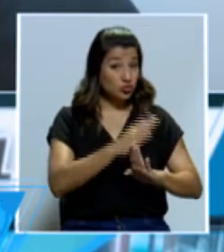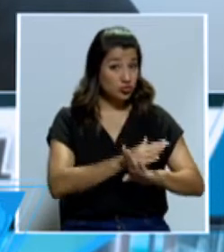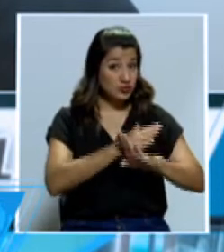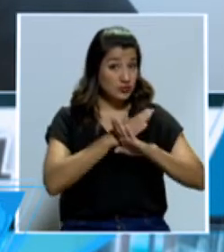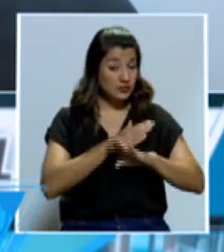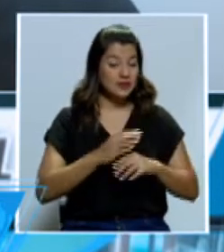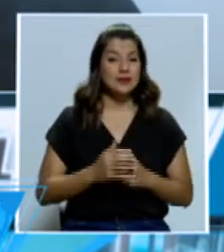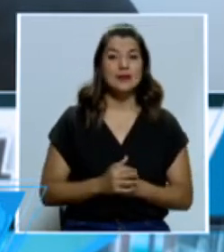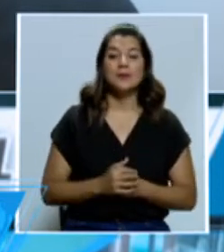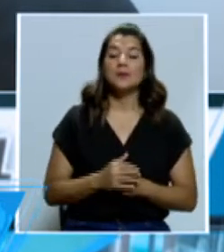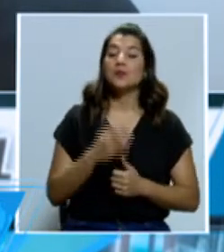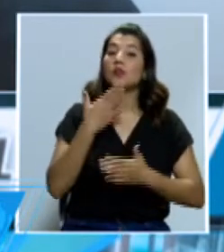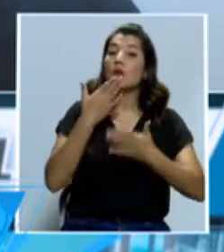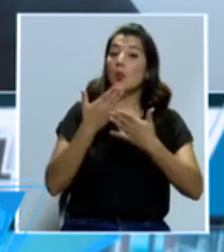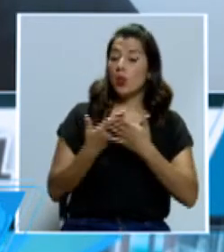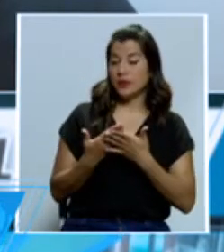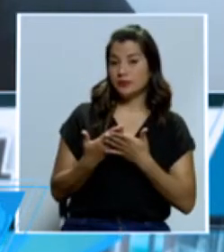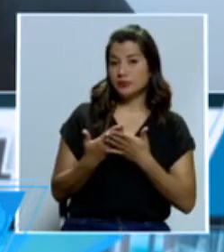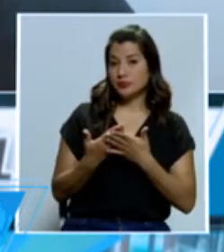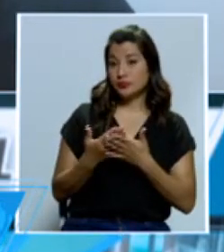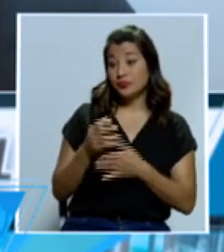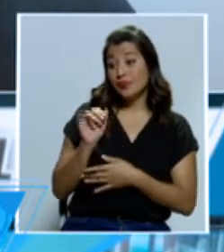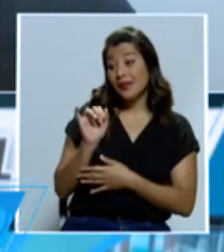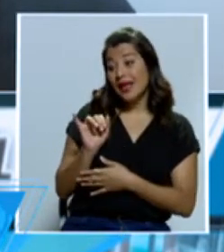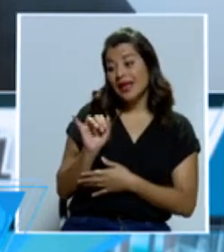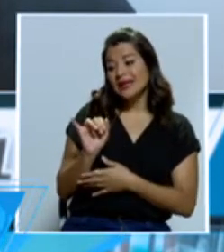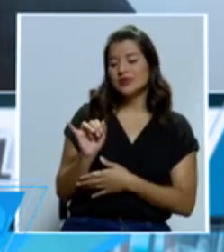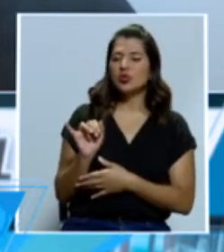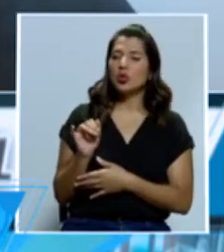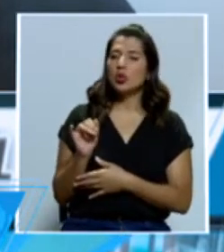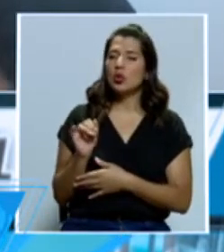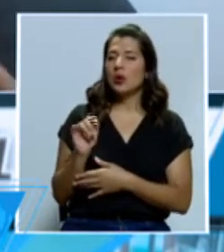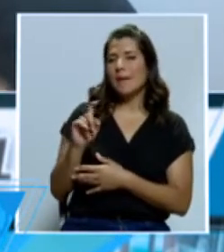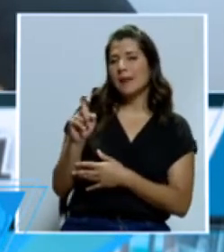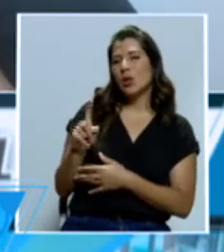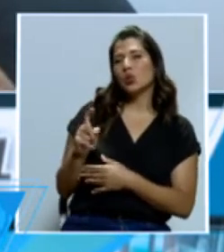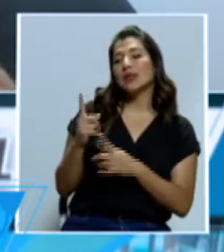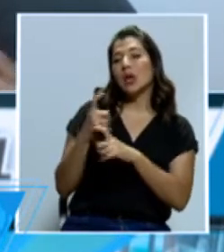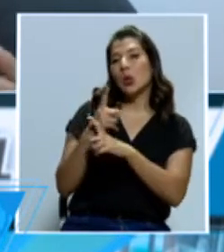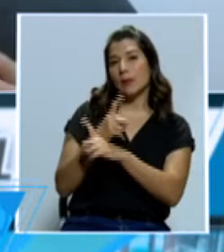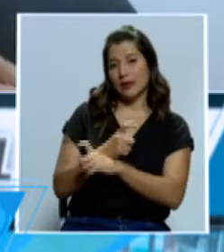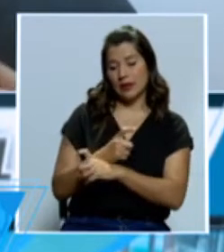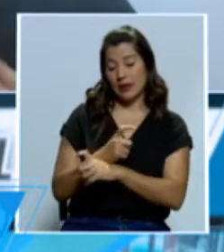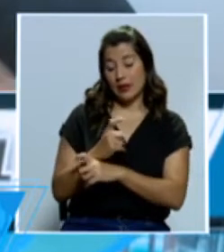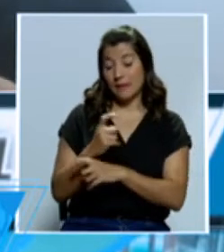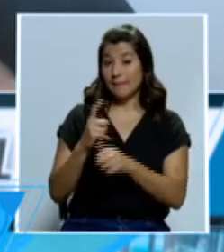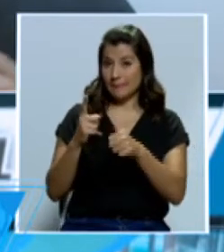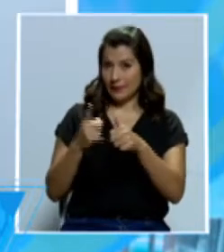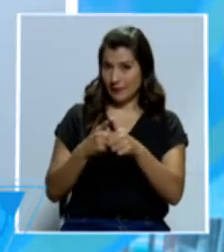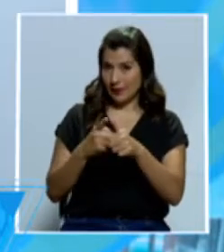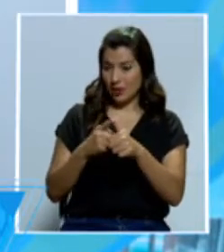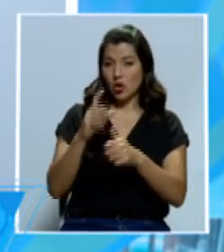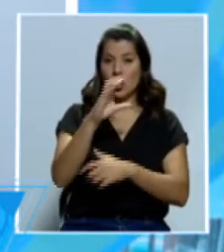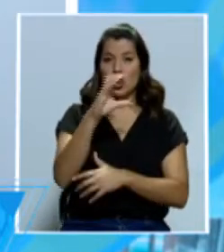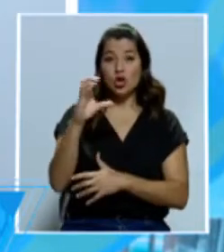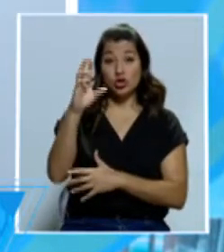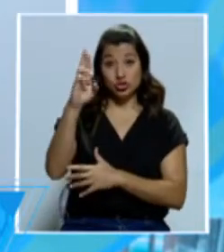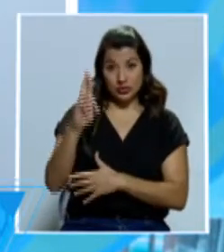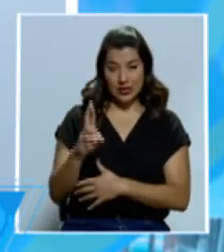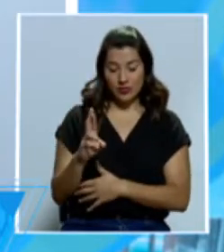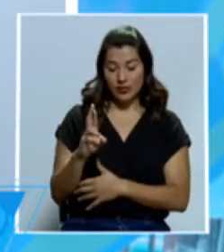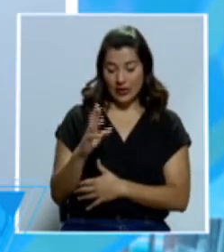Bueno, vamos a ver, ese es un detalle un poco complicado. En primer lugar, vamos a ver, Costa Rica, hasta donde